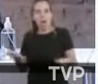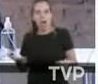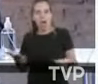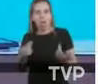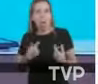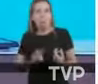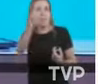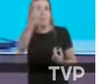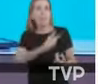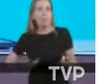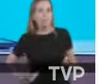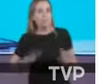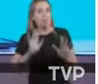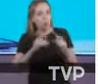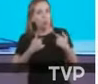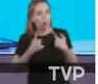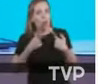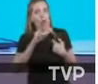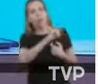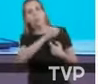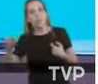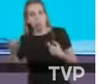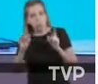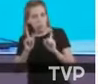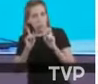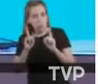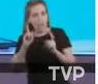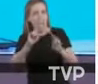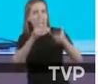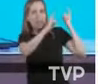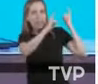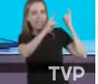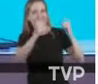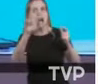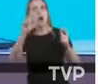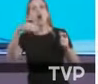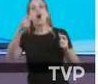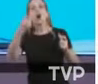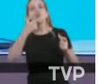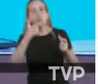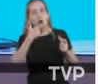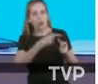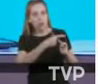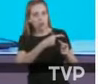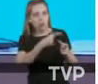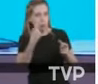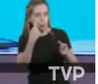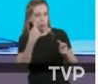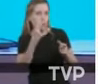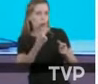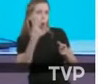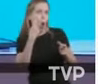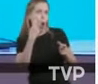Y lo hice siguiendo en mucho la experiencia de Alejandro Olmos, que a mí me sirvió de mucho también porque